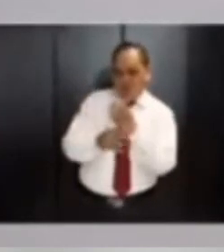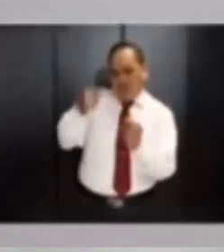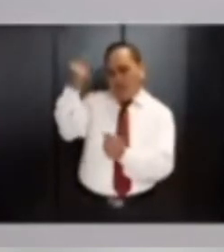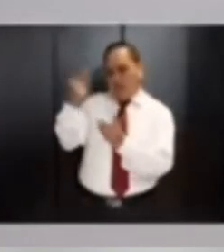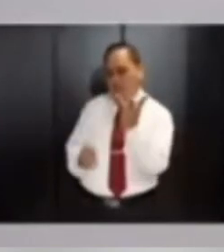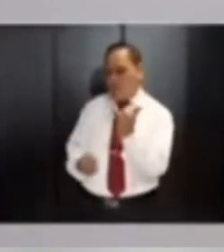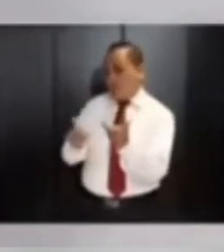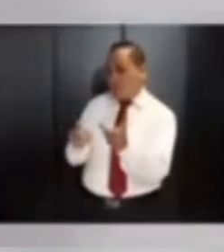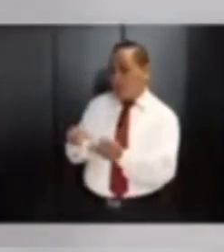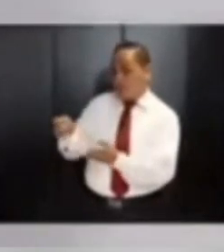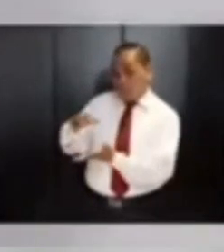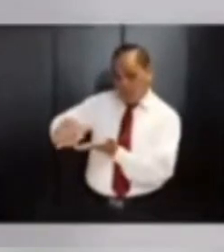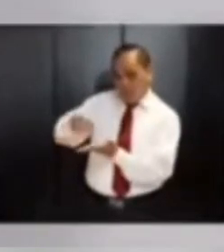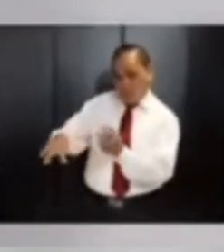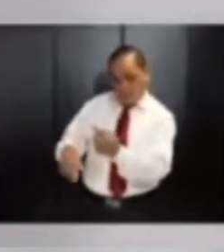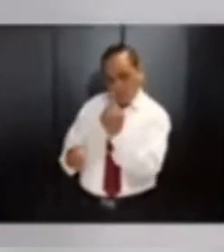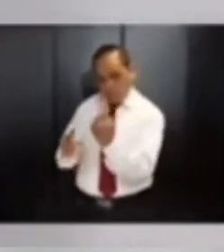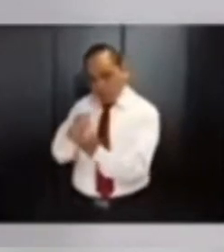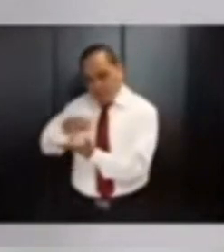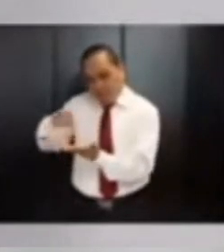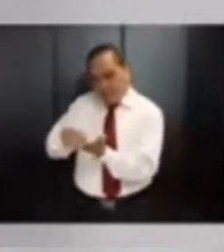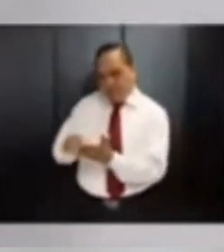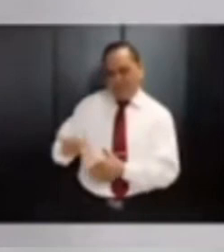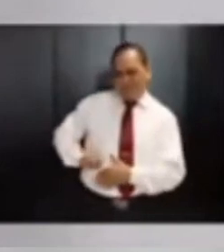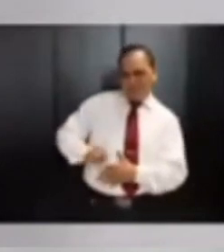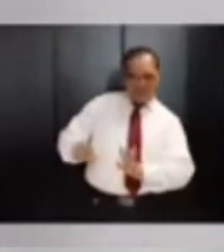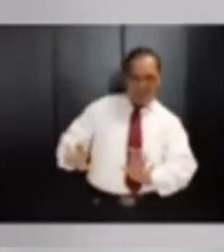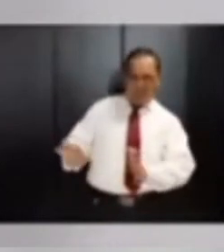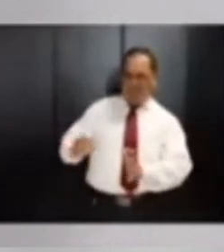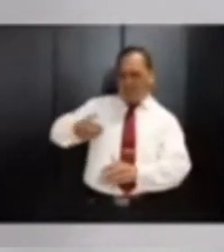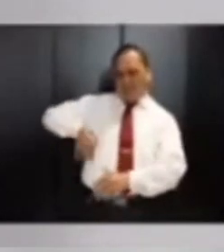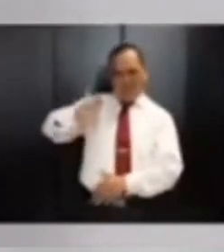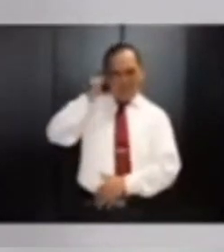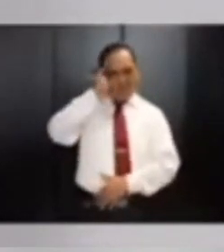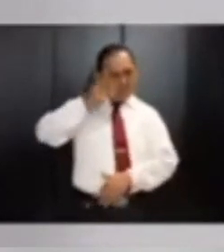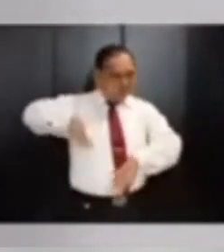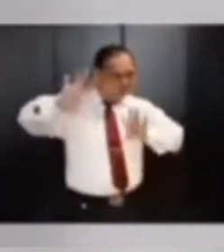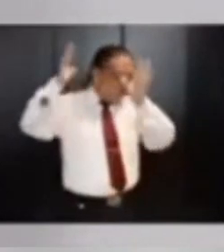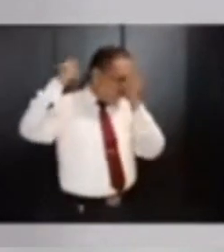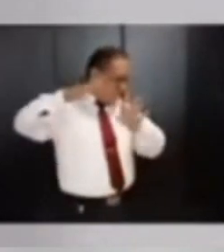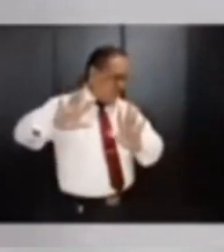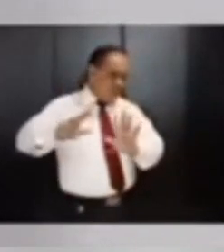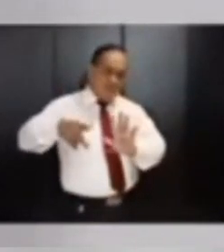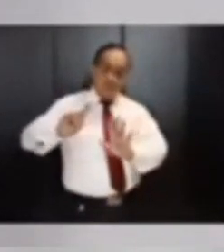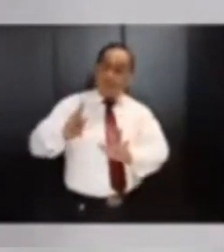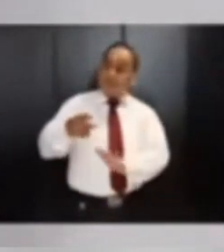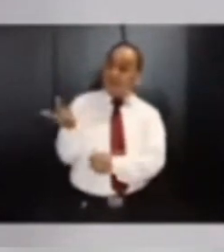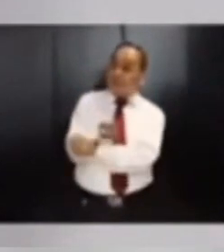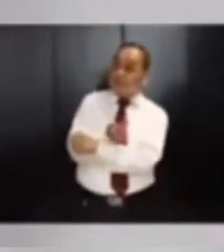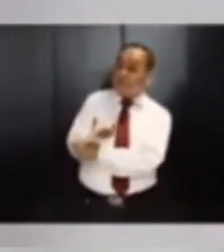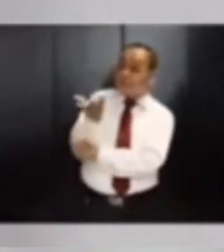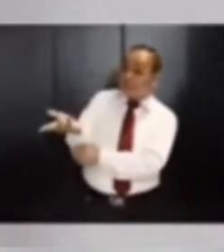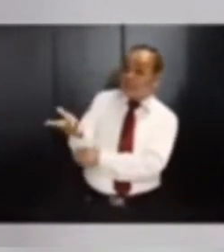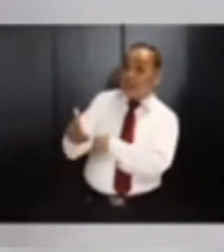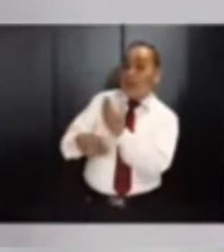lo que tú le compras un proveedor tú lo que a mí no me apunta cosa no es que campeche me vale entonces tu proveedor que le